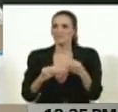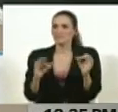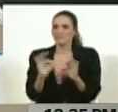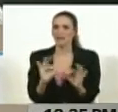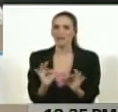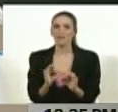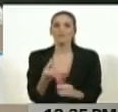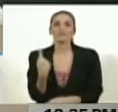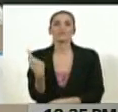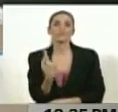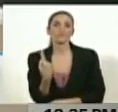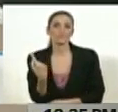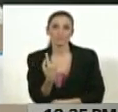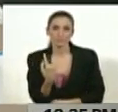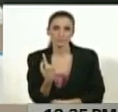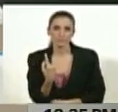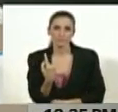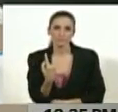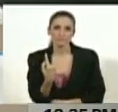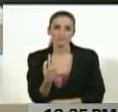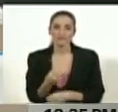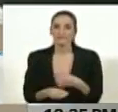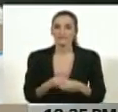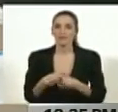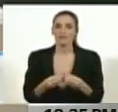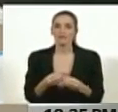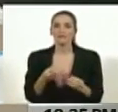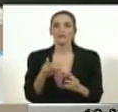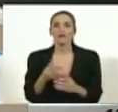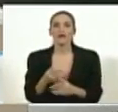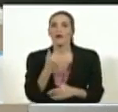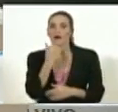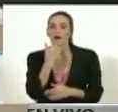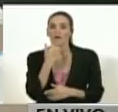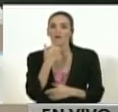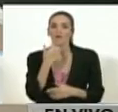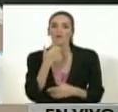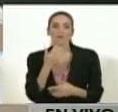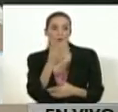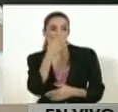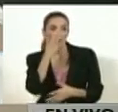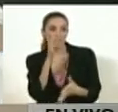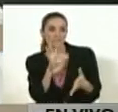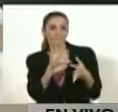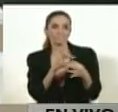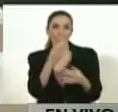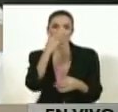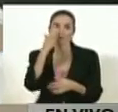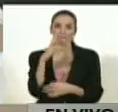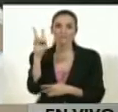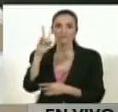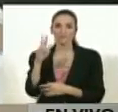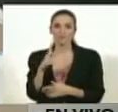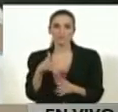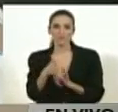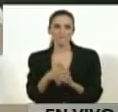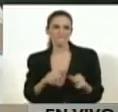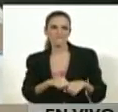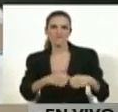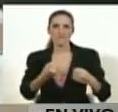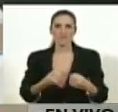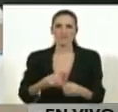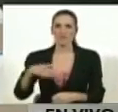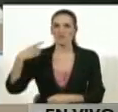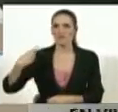solamente accionar concertadamente con las oligarquías venezolanas y los factores más violentos y